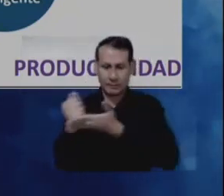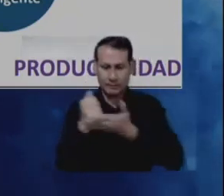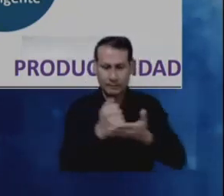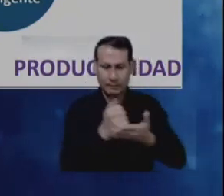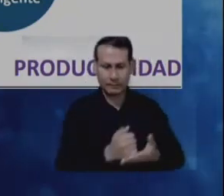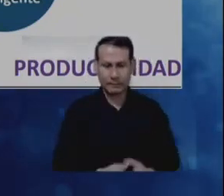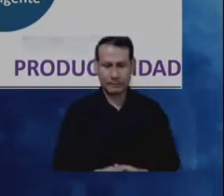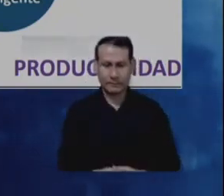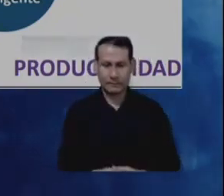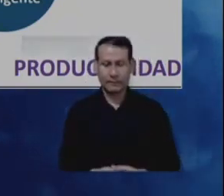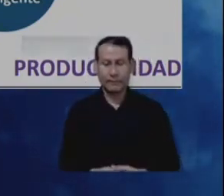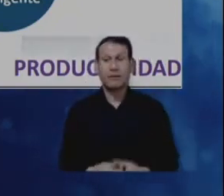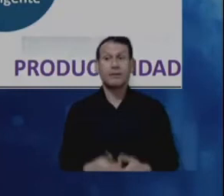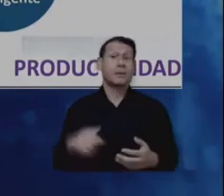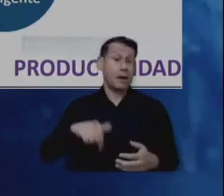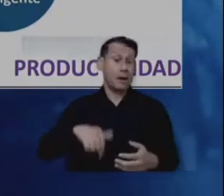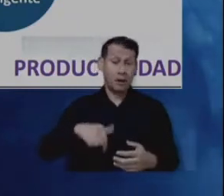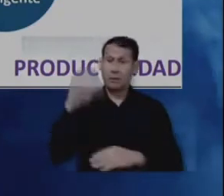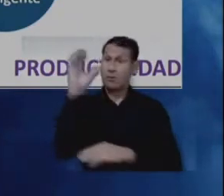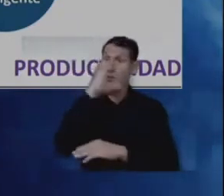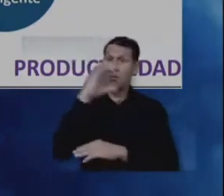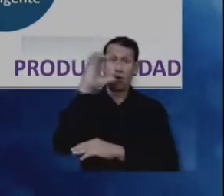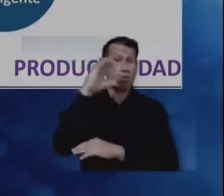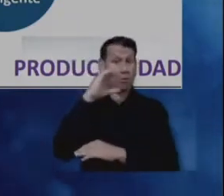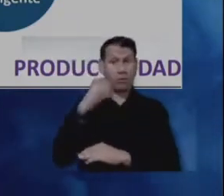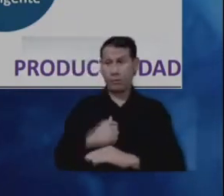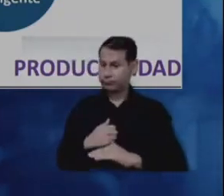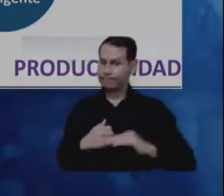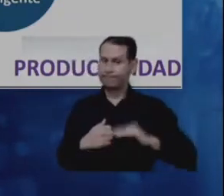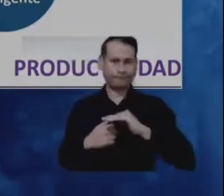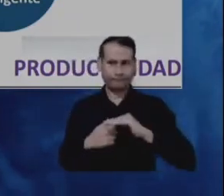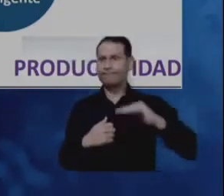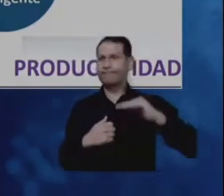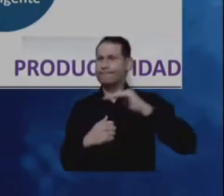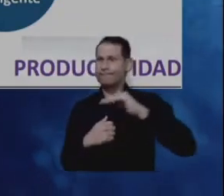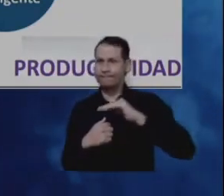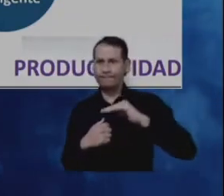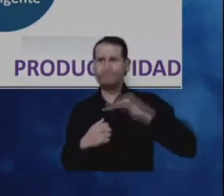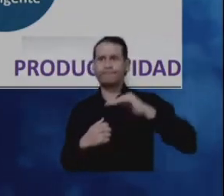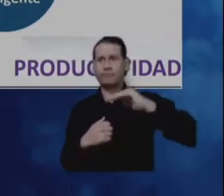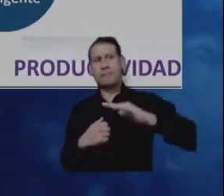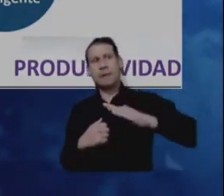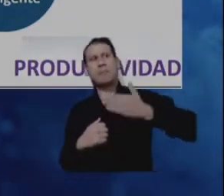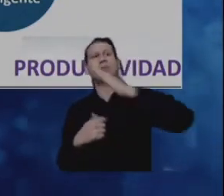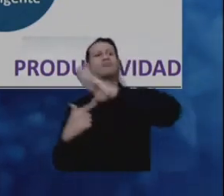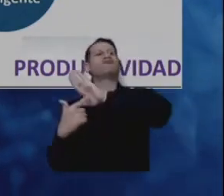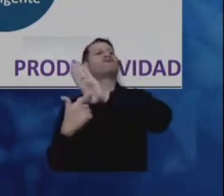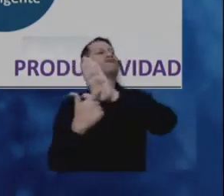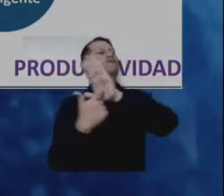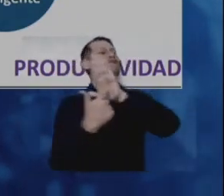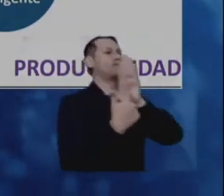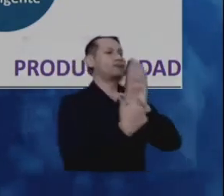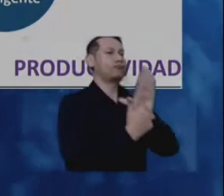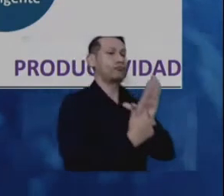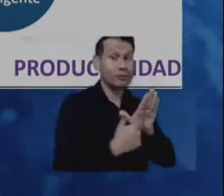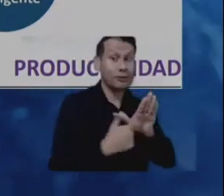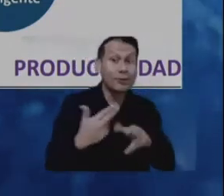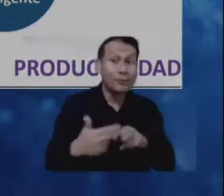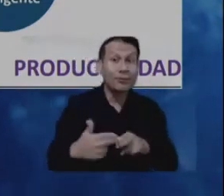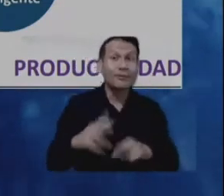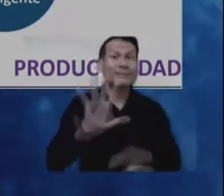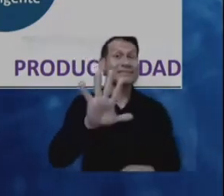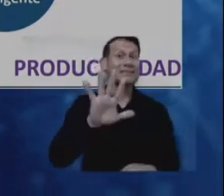vara. Colombia, dejo ese mensaje ya para terminar, tiene una maravillosa oportunidad de ser protagonista en lo que sigue con el 5G y lo que sigue detrás de eso en términos